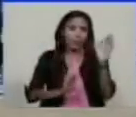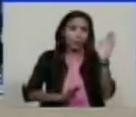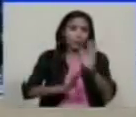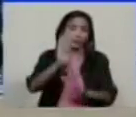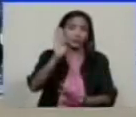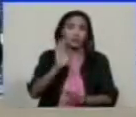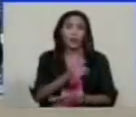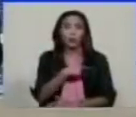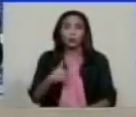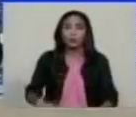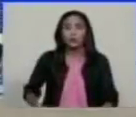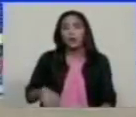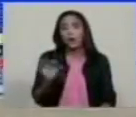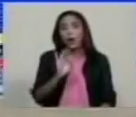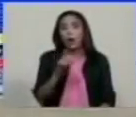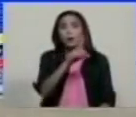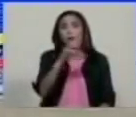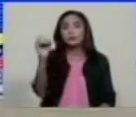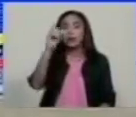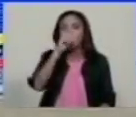O 100 años, como lo quieran.